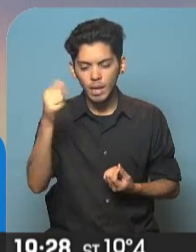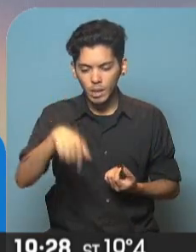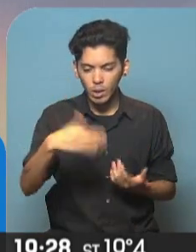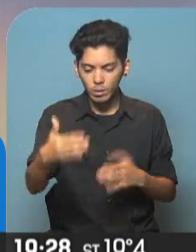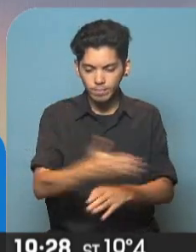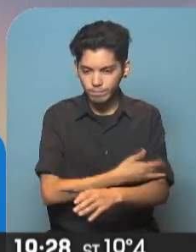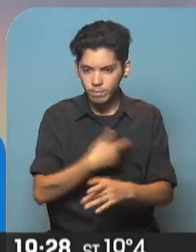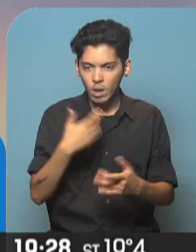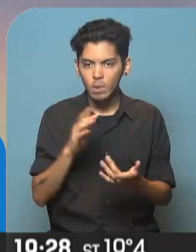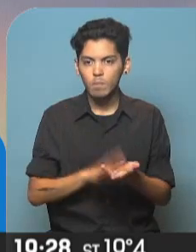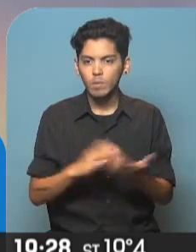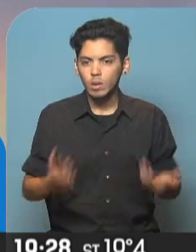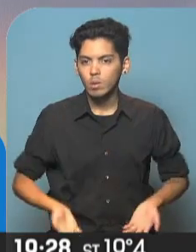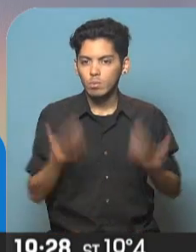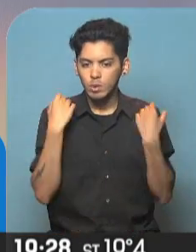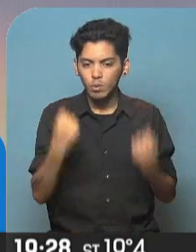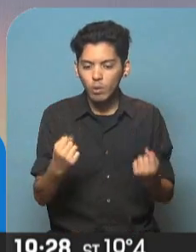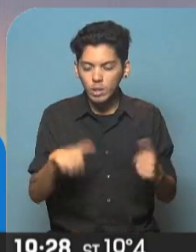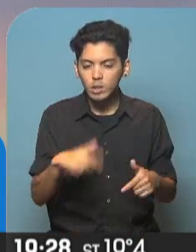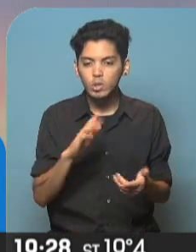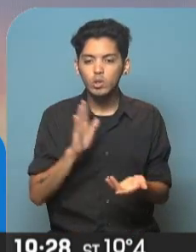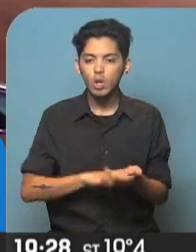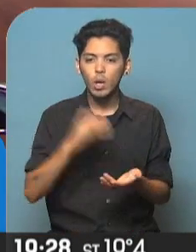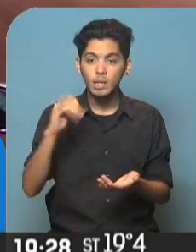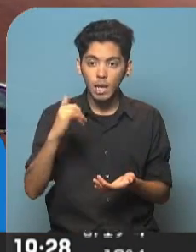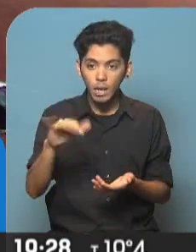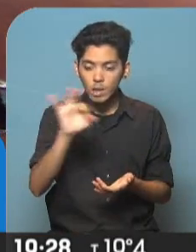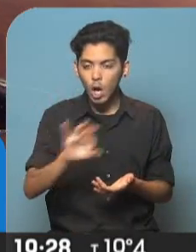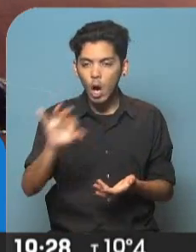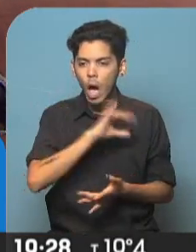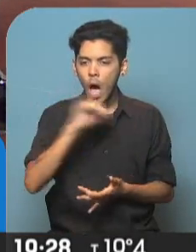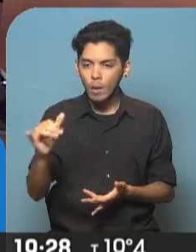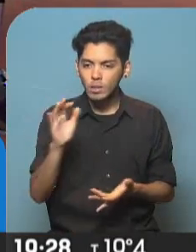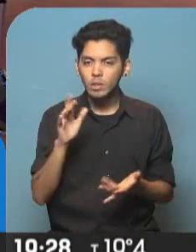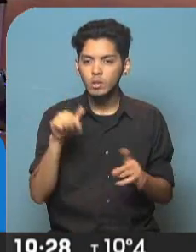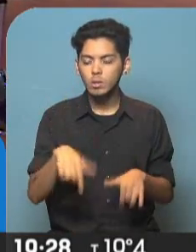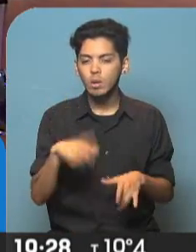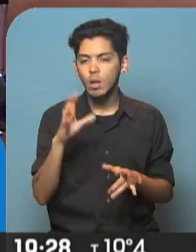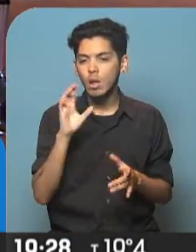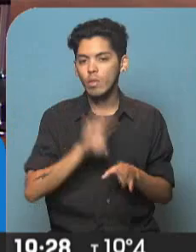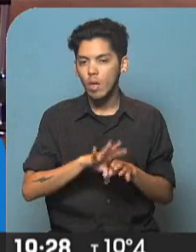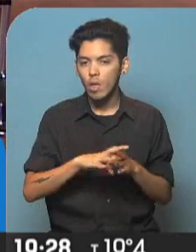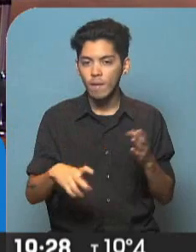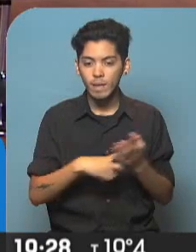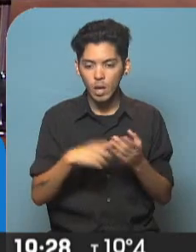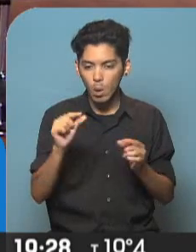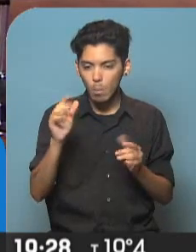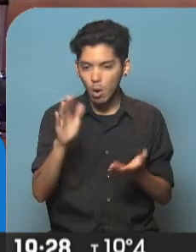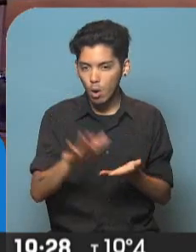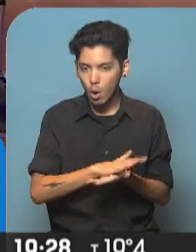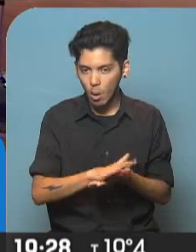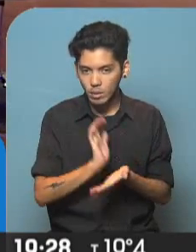dólar fue la suba fuerte de la tasa de interés o algún tipo de anuncio justamente de que el déficit fiscal va a ser un poco reducido